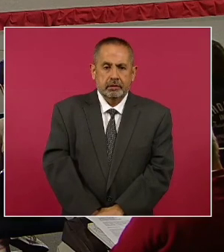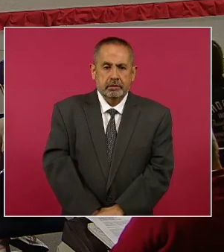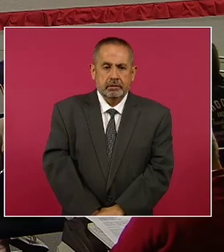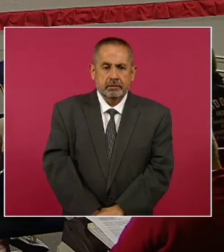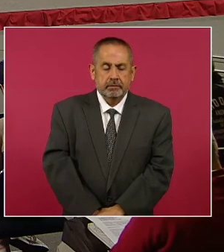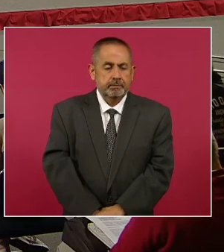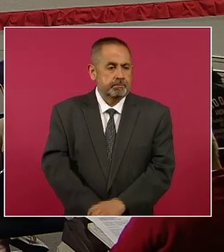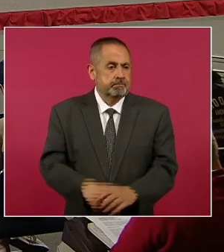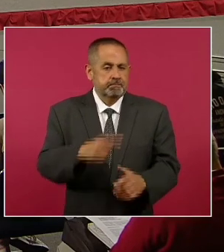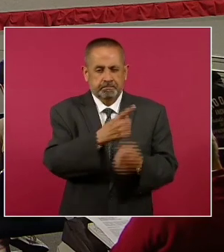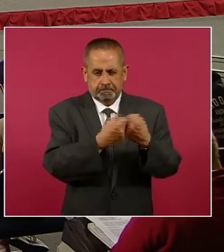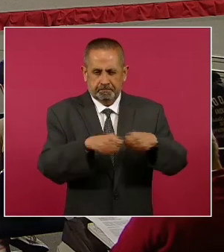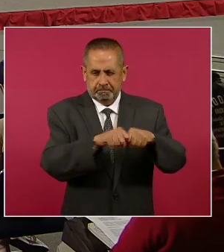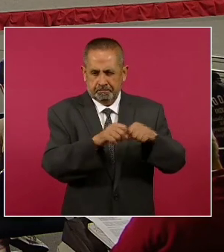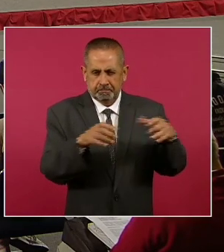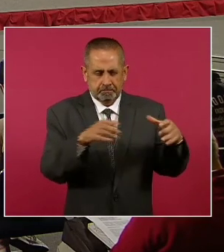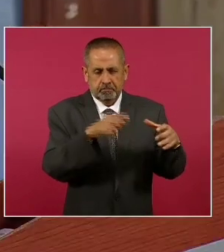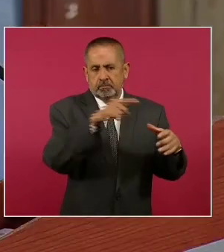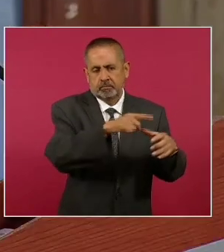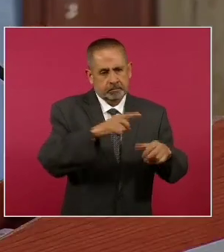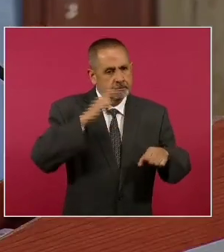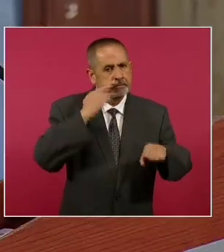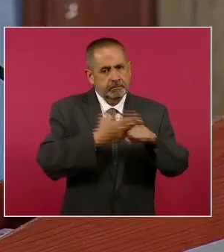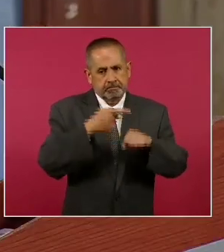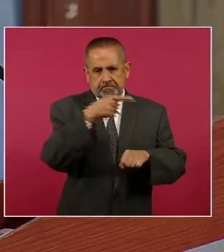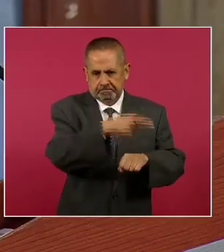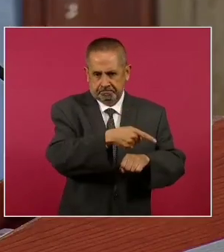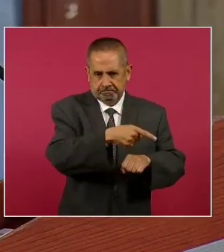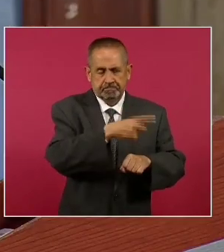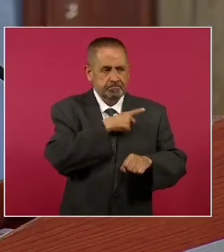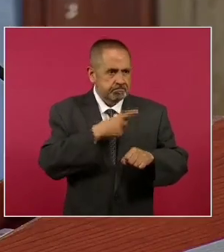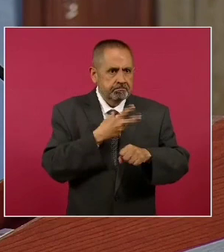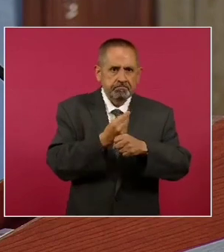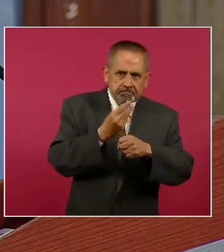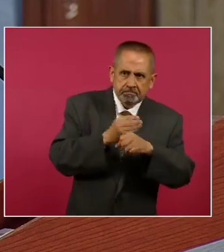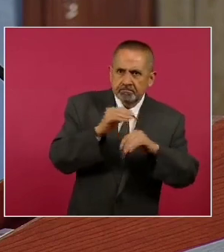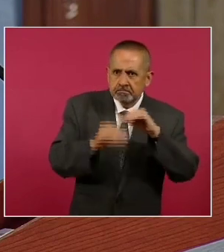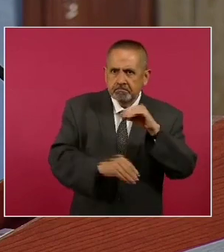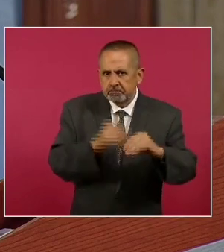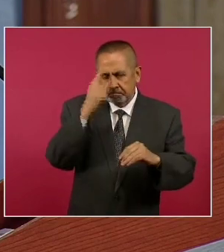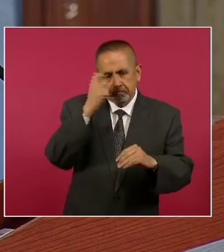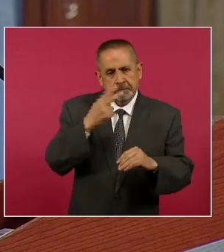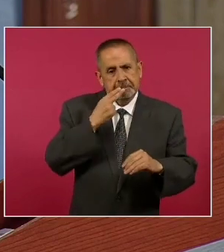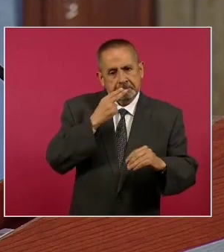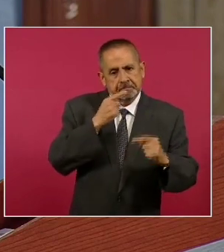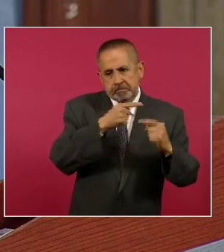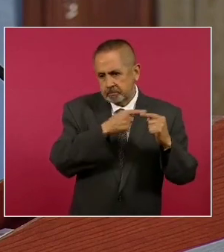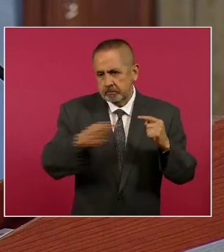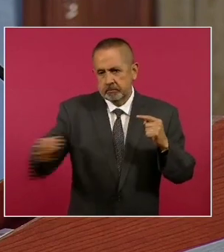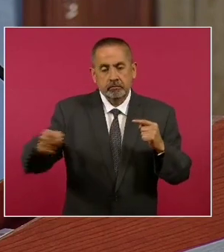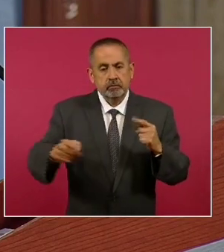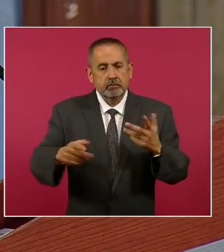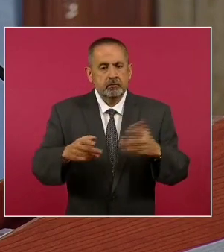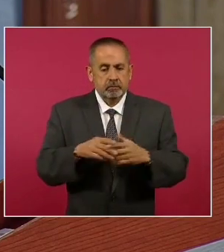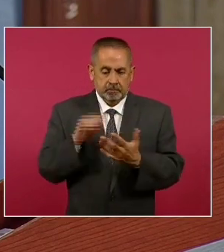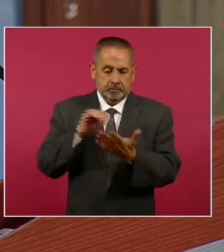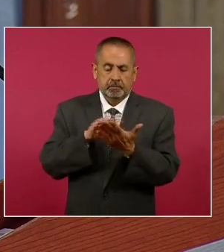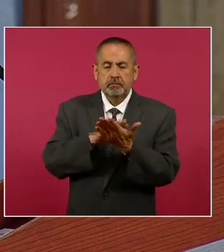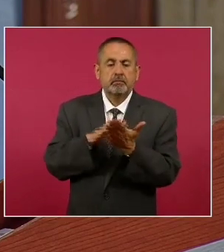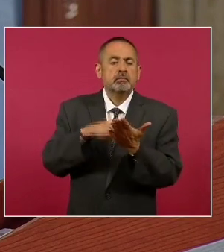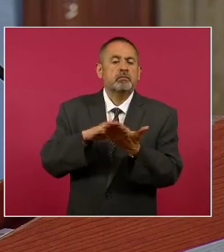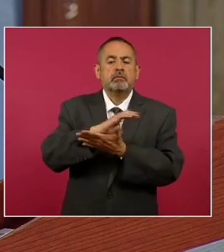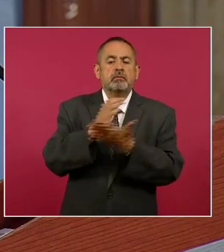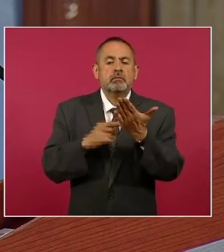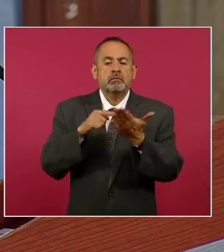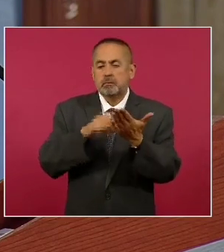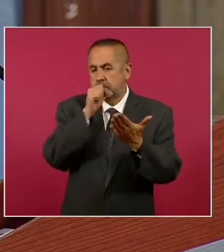El consorcio es el primer responsable de la operación y mantenimiento de la infraestructura durante la vigencia del contrato, según lo establece el contrato